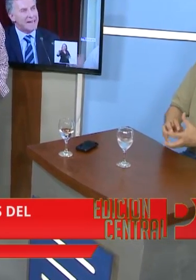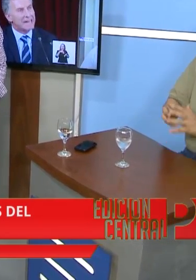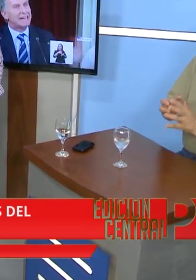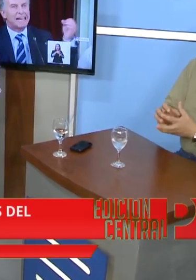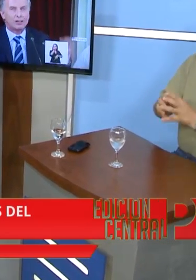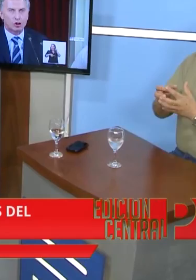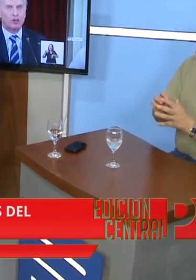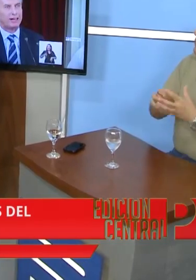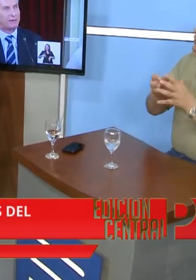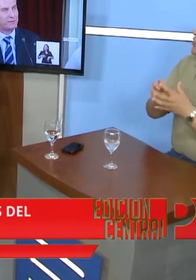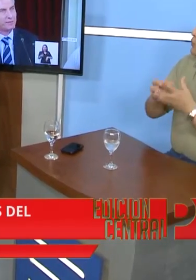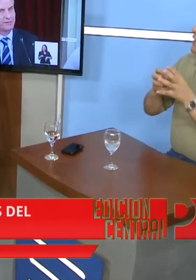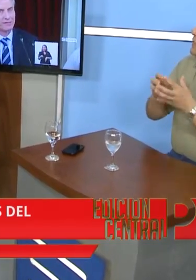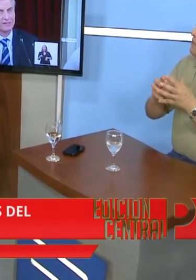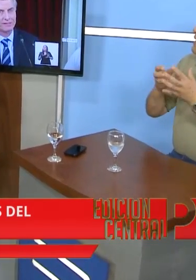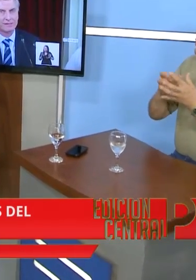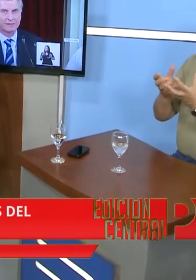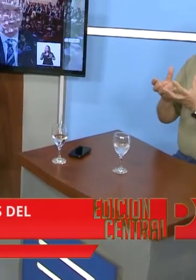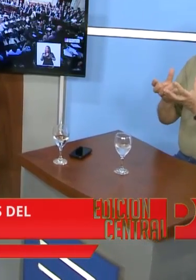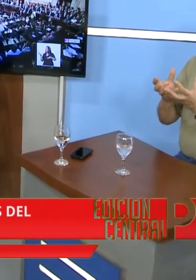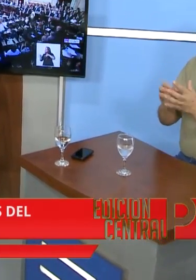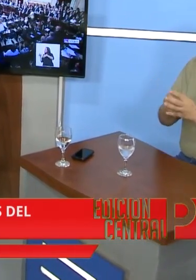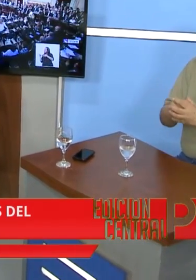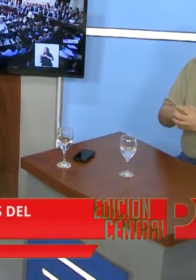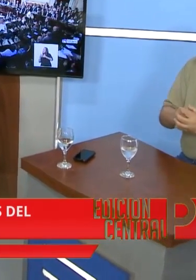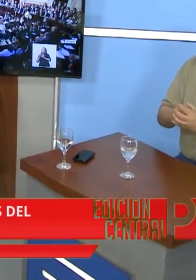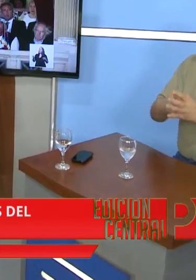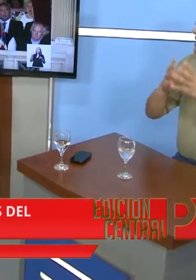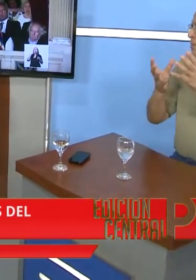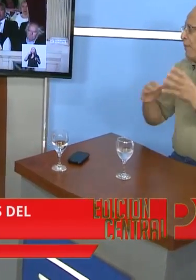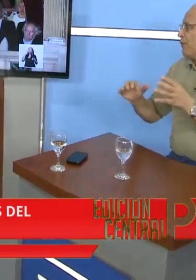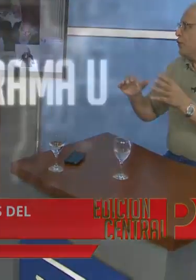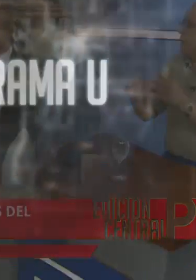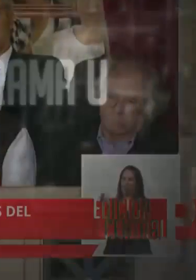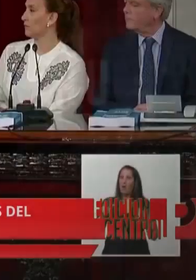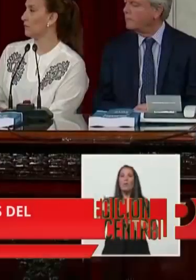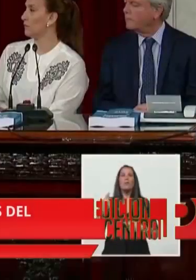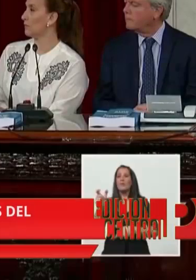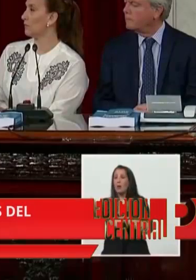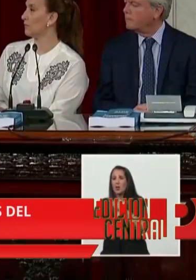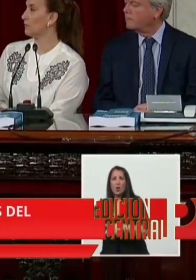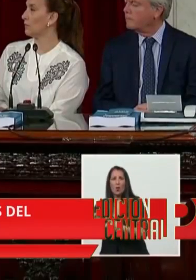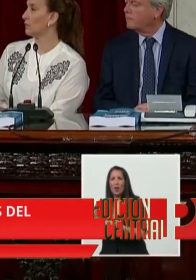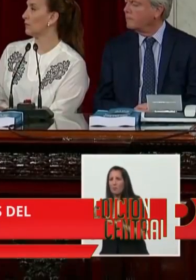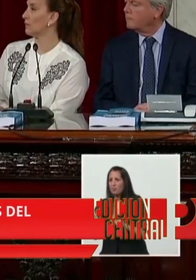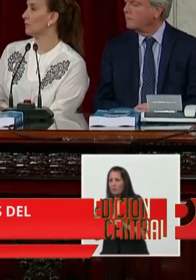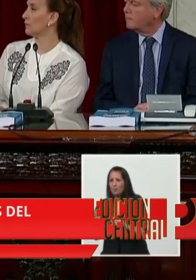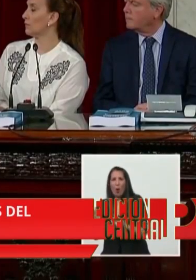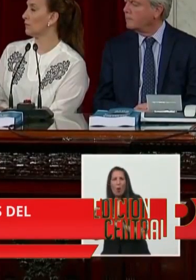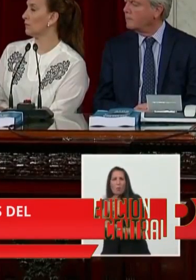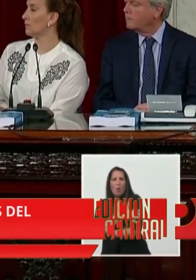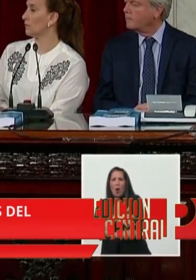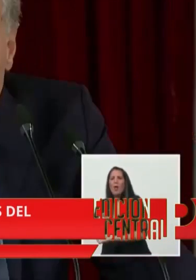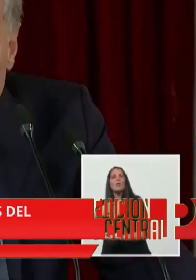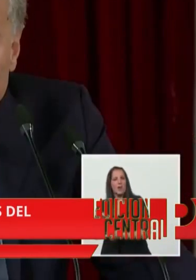implica permanente proceso de crecimiento, desarrollo. No hay crisis más profunda y menos profunda, pero en crisis está siempre el